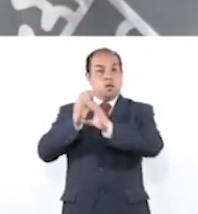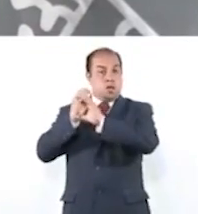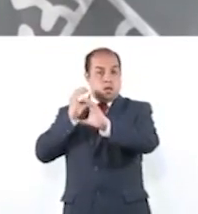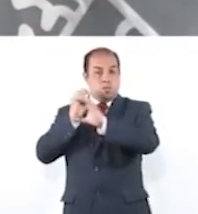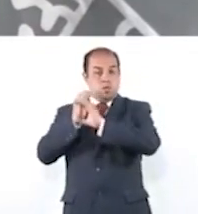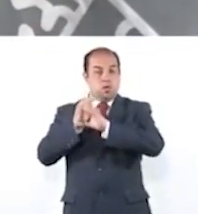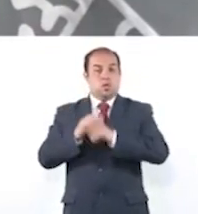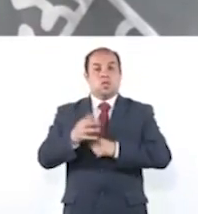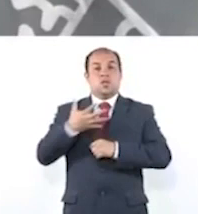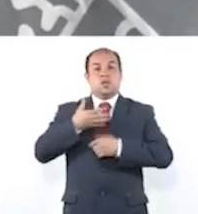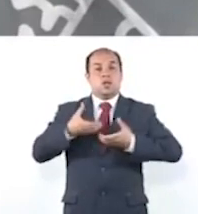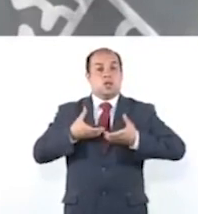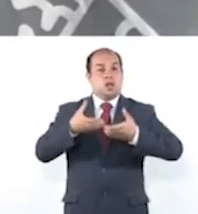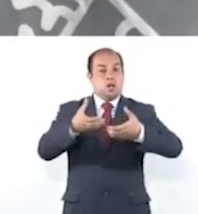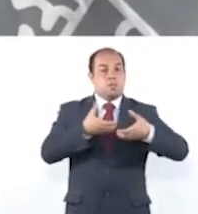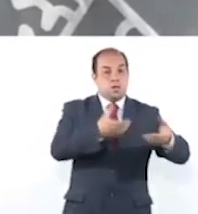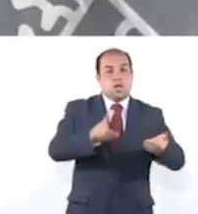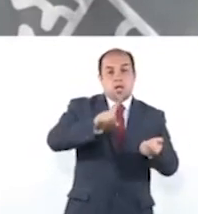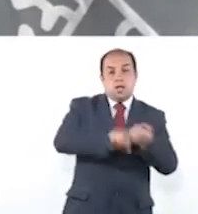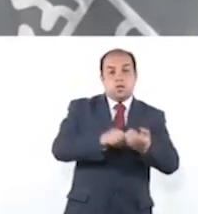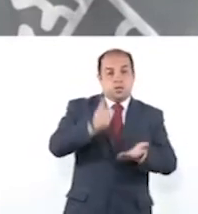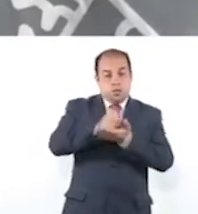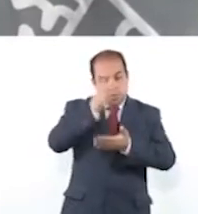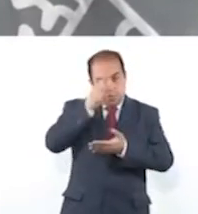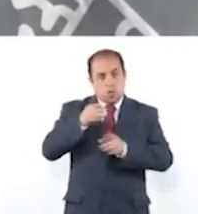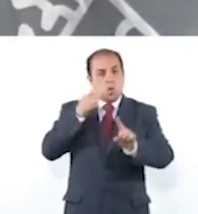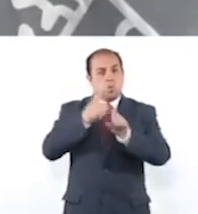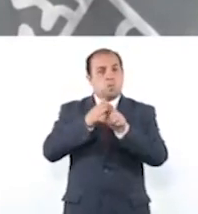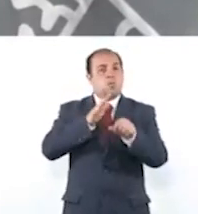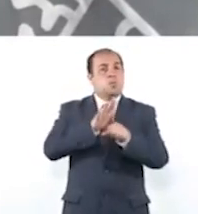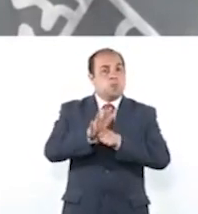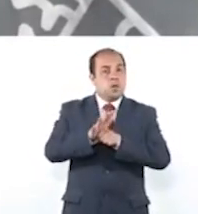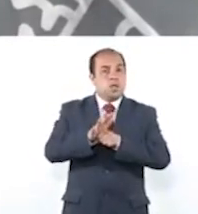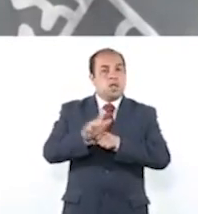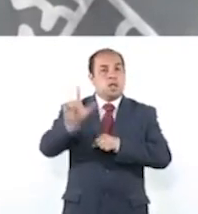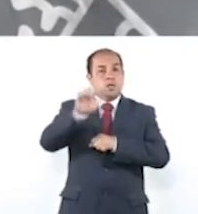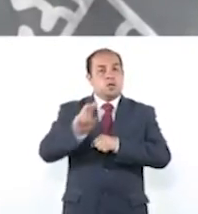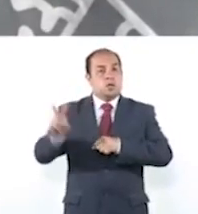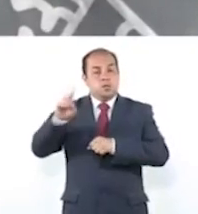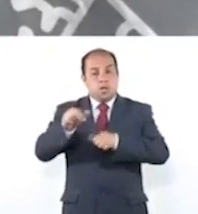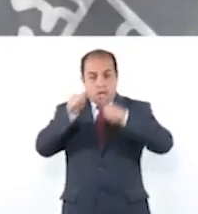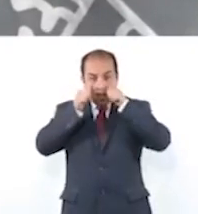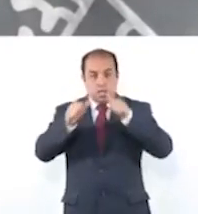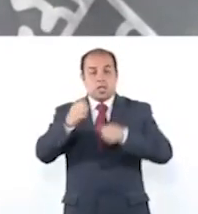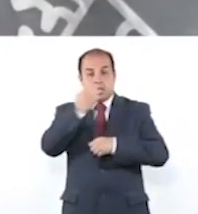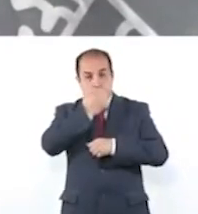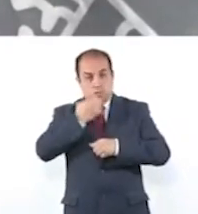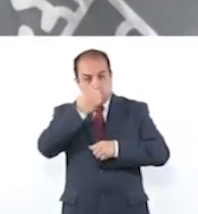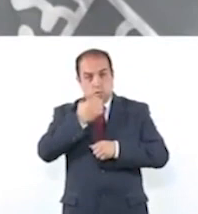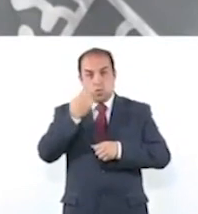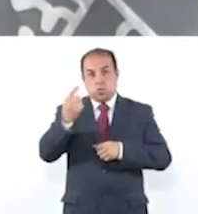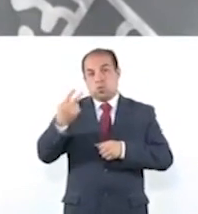harán rutas dentro de la Ciudad de México. La idea es que entre semana atiendan escuelas,